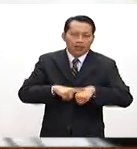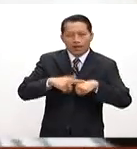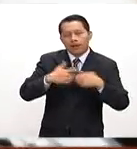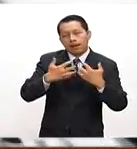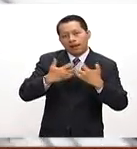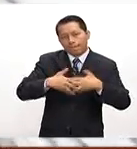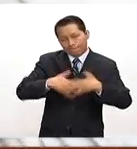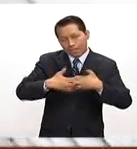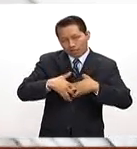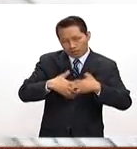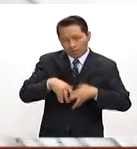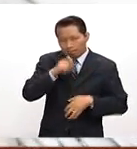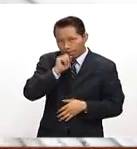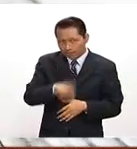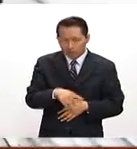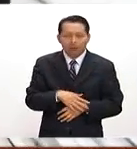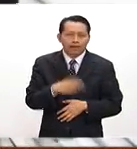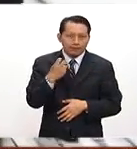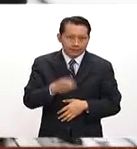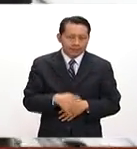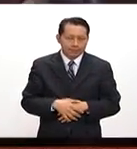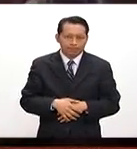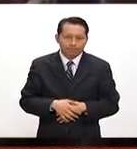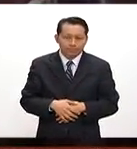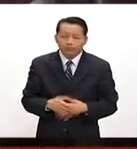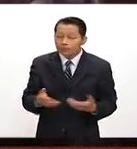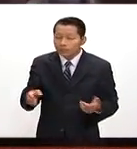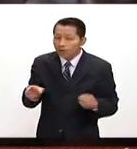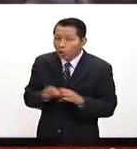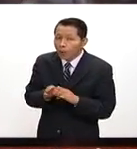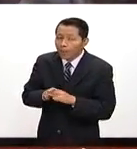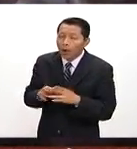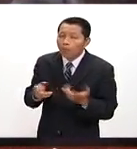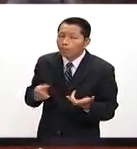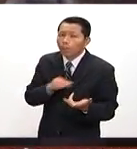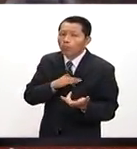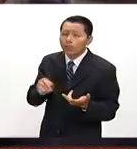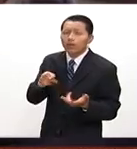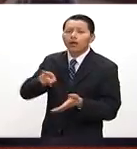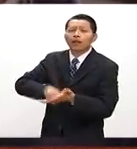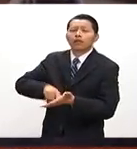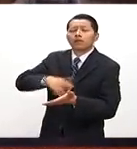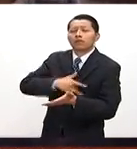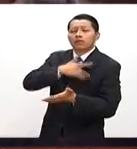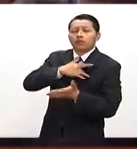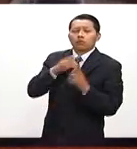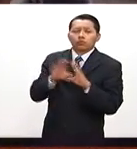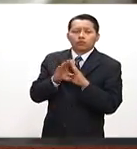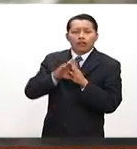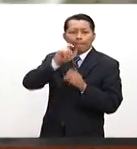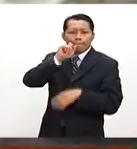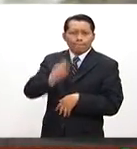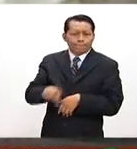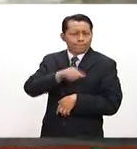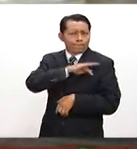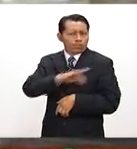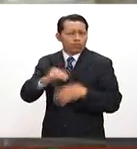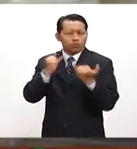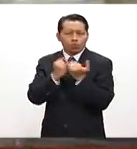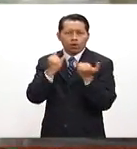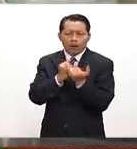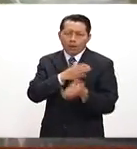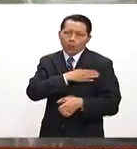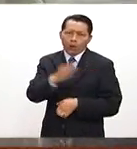¿no? Así es. ¿Cómo podrías tú considerar el impacto de una buena